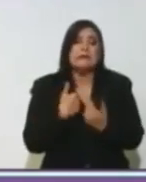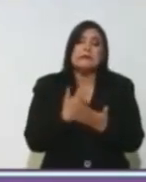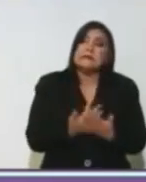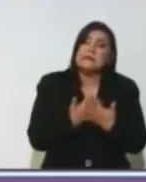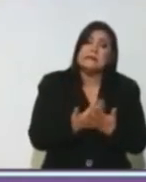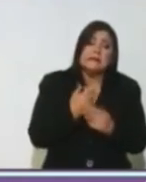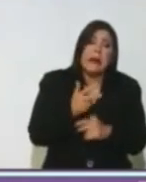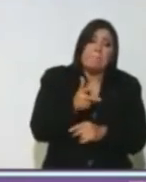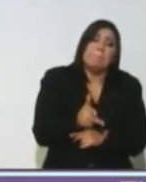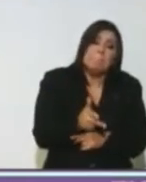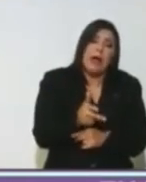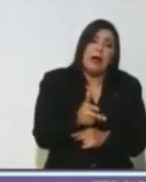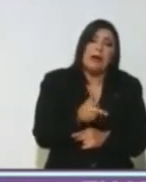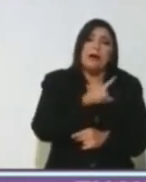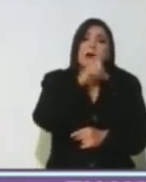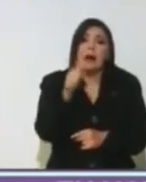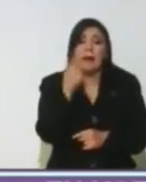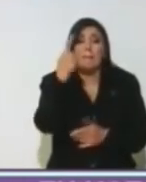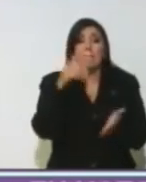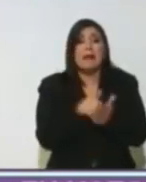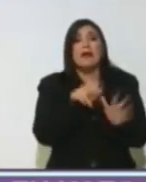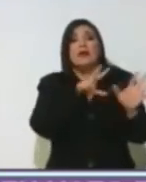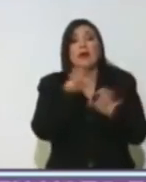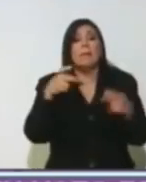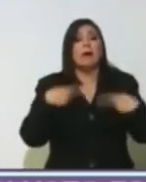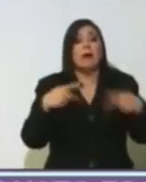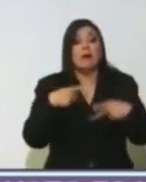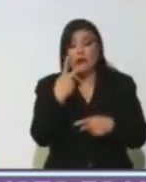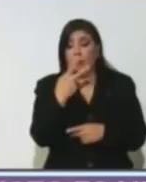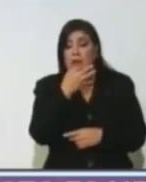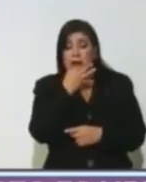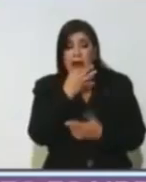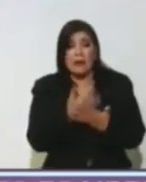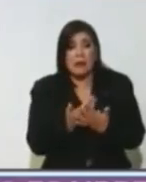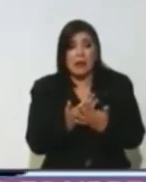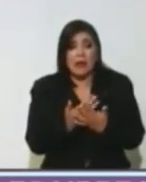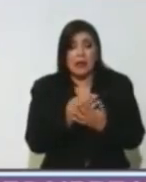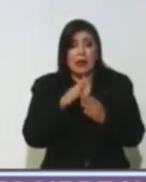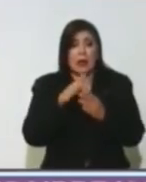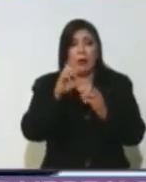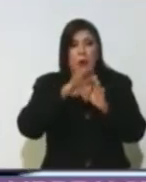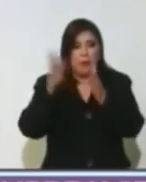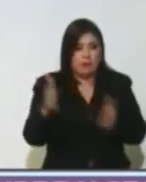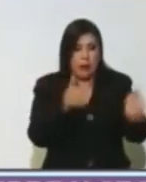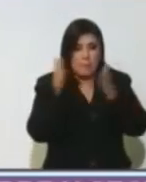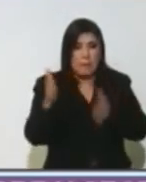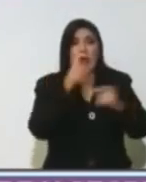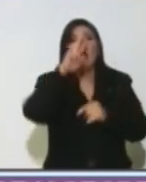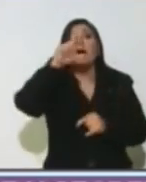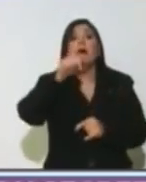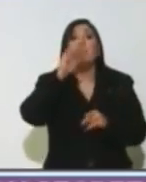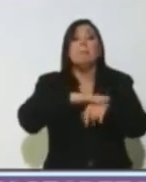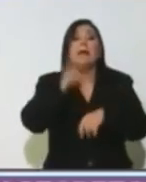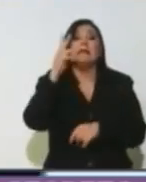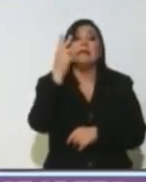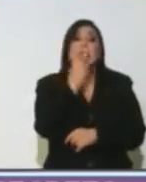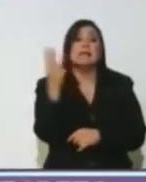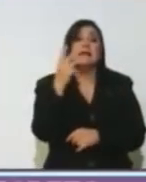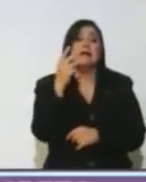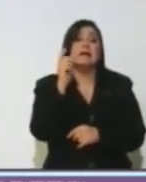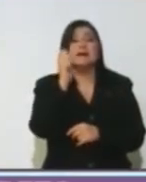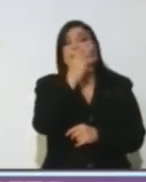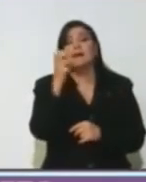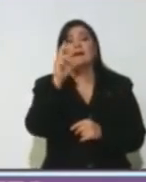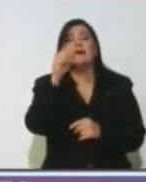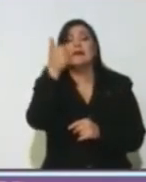1.800 personas por 2 minutos que se espera entre vagón y vagón más de 36.000 personas en